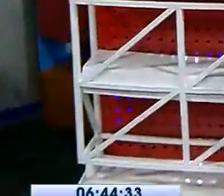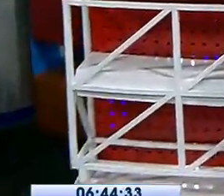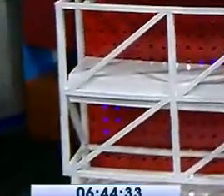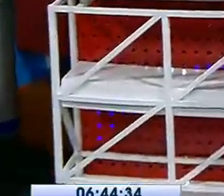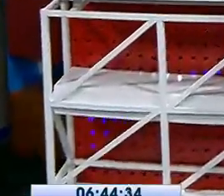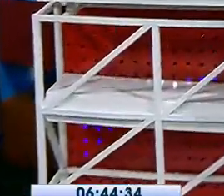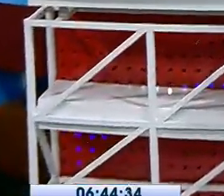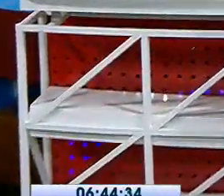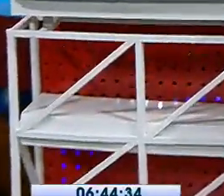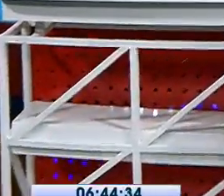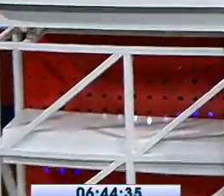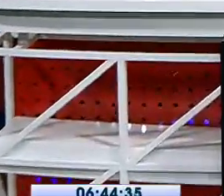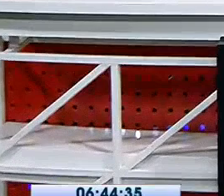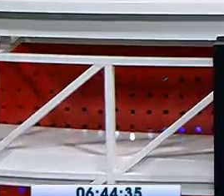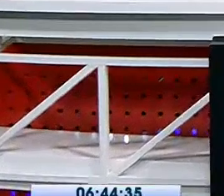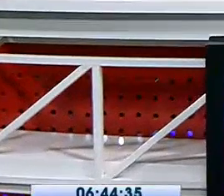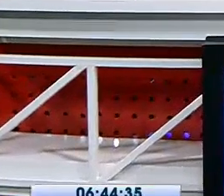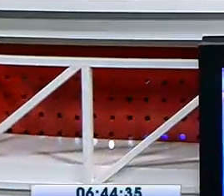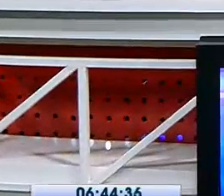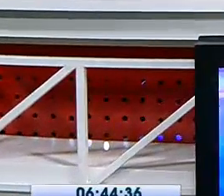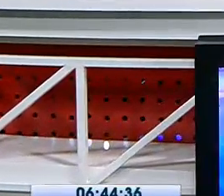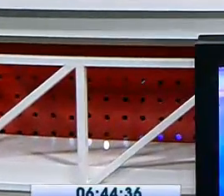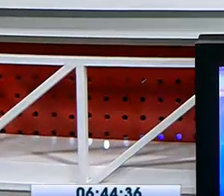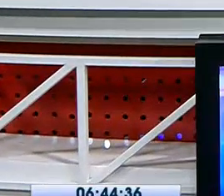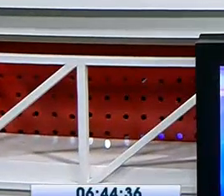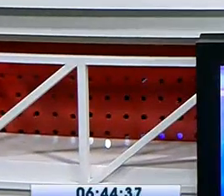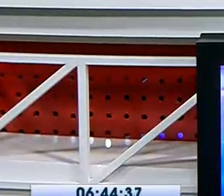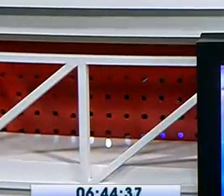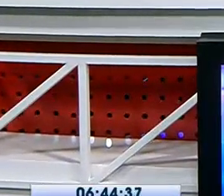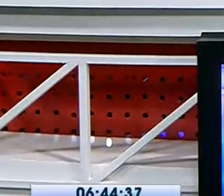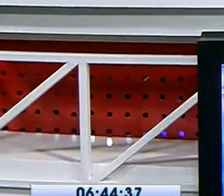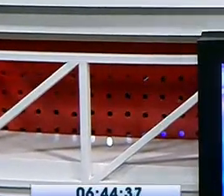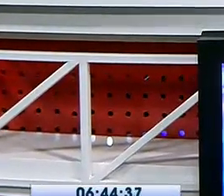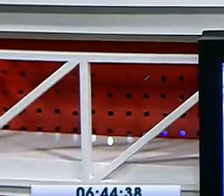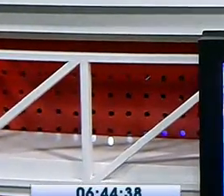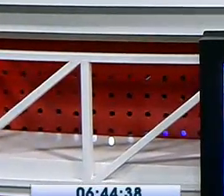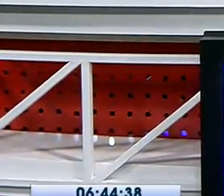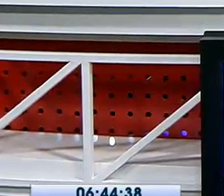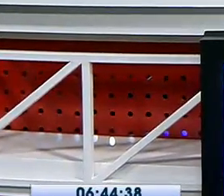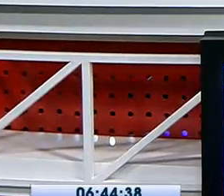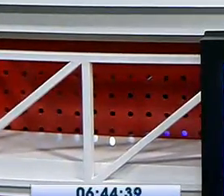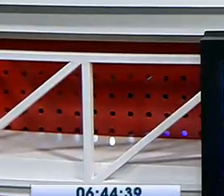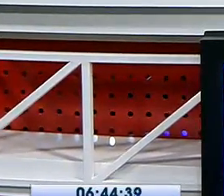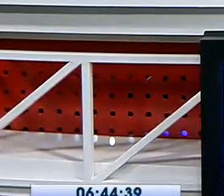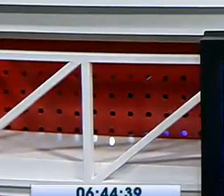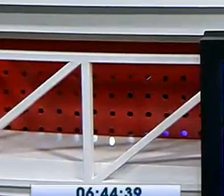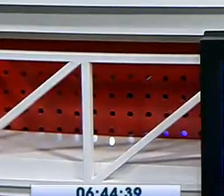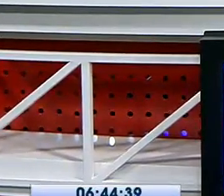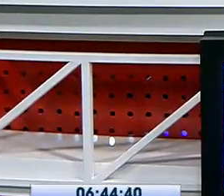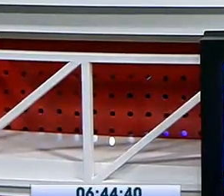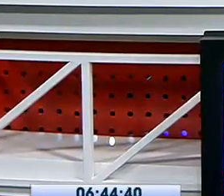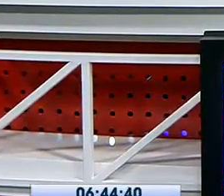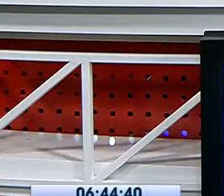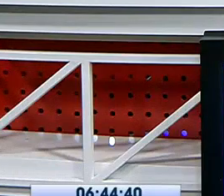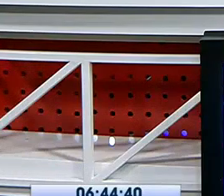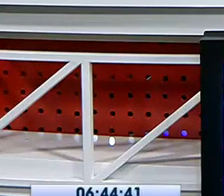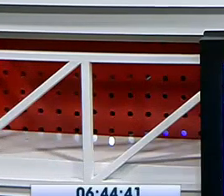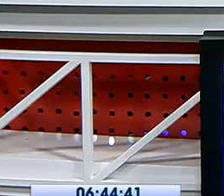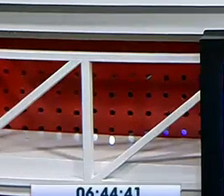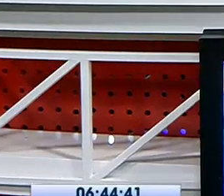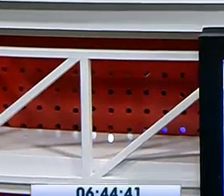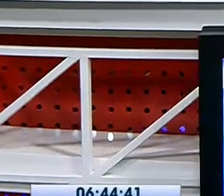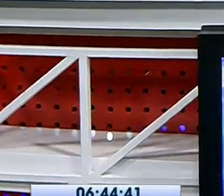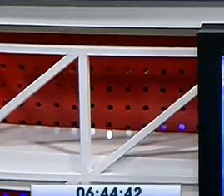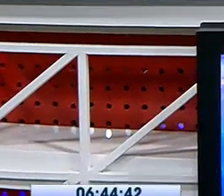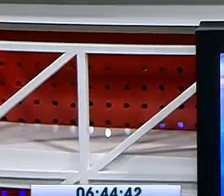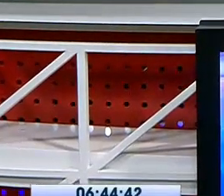Buenas noticias. A ver. Buenas noticias. Mi amigo Ricardo Muñoz de Parque de la Paz me acaba de llamar y entregan ellos gratuitamente la bóveda